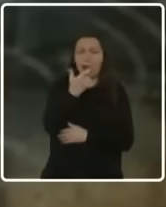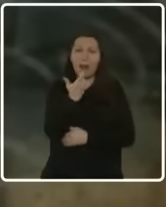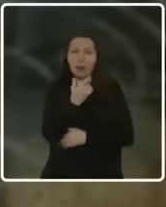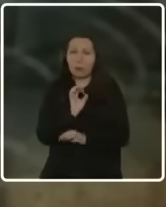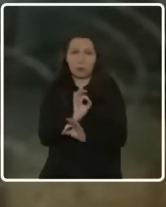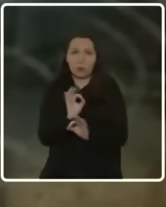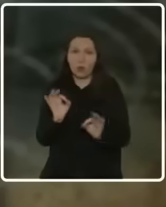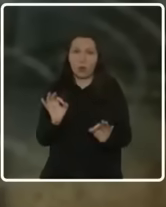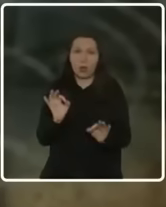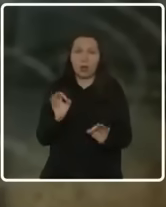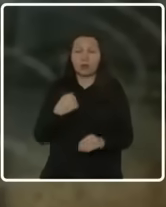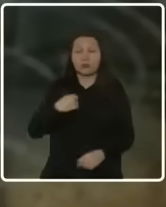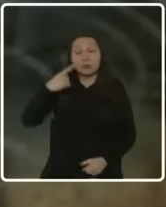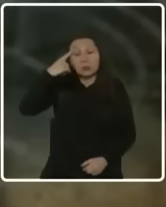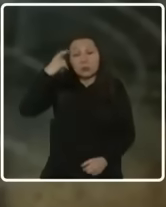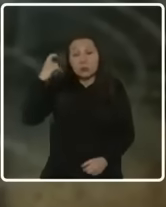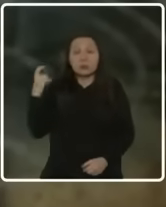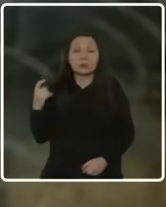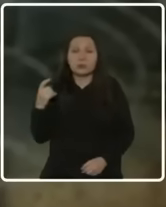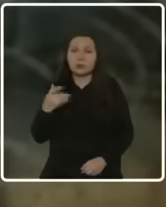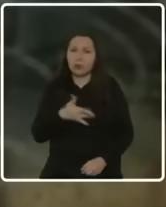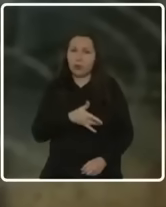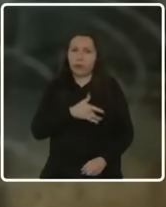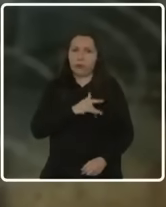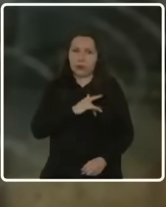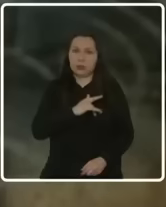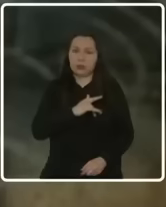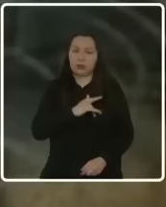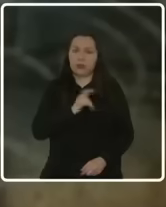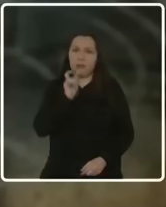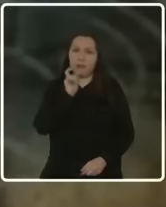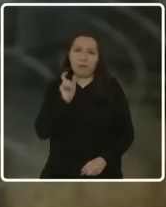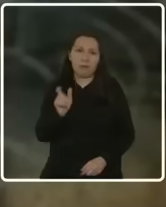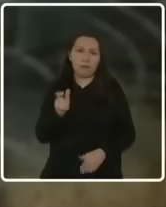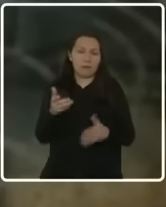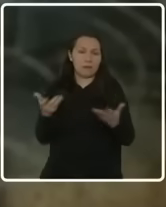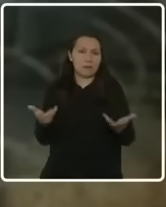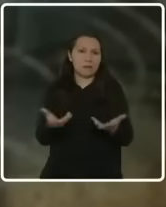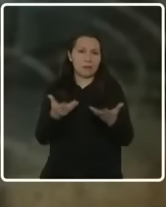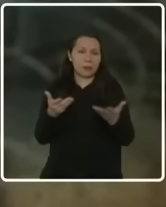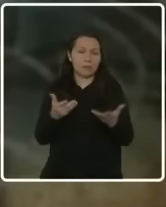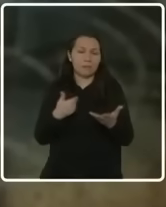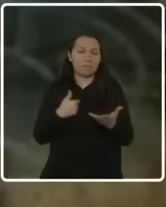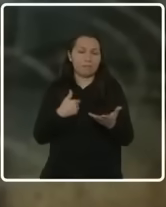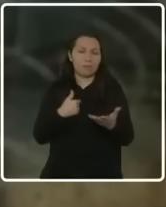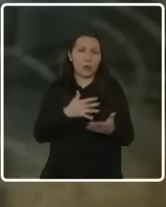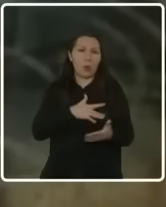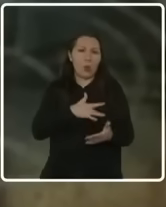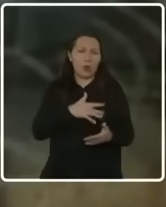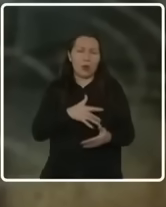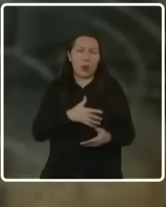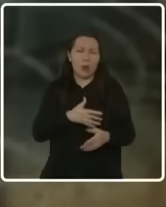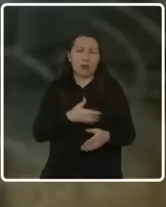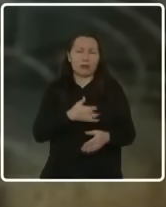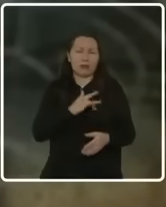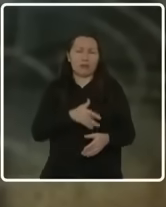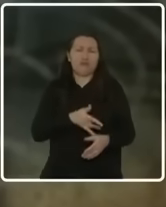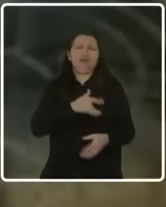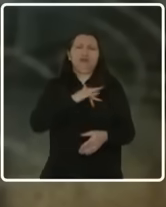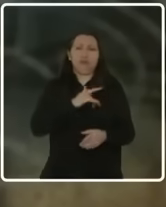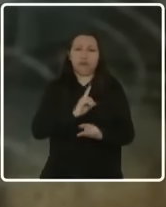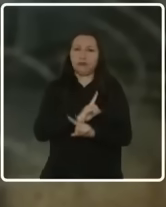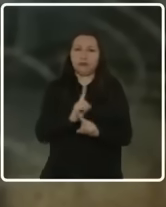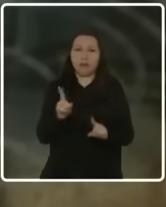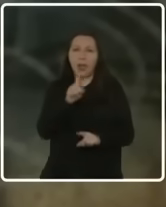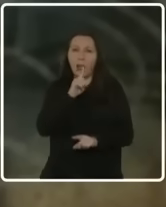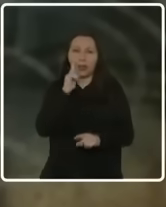gala de aquello. Me parece que es ofensiva. Me parece que es denigrante y